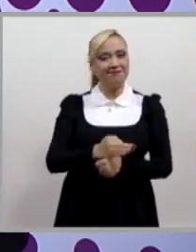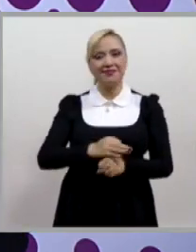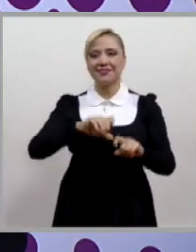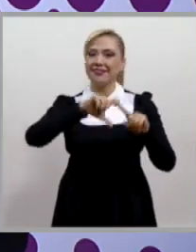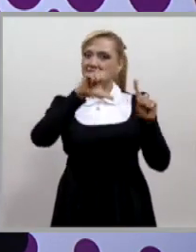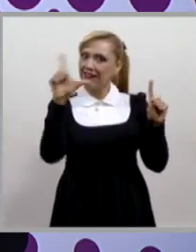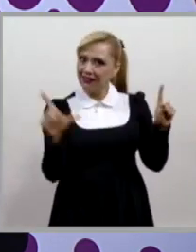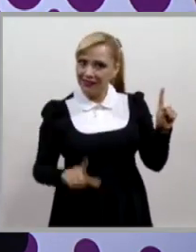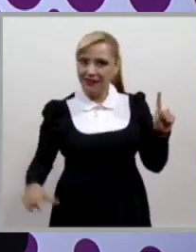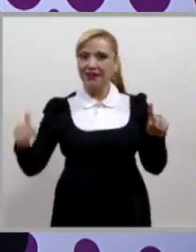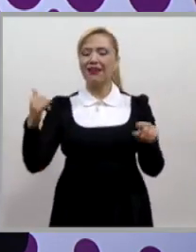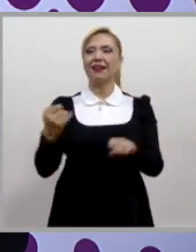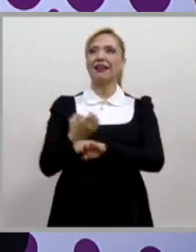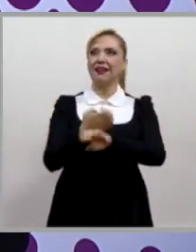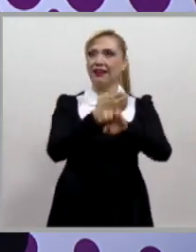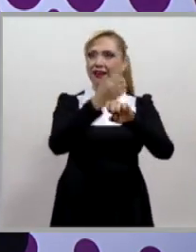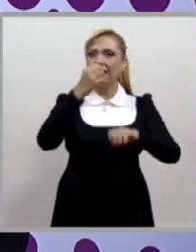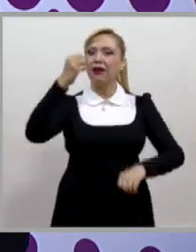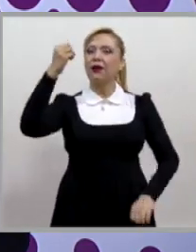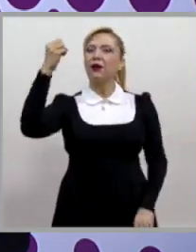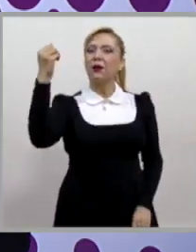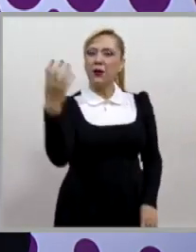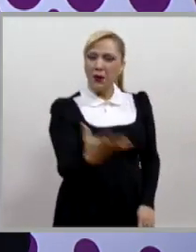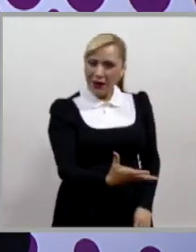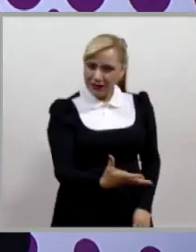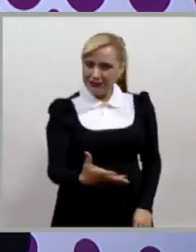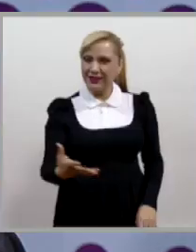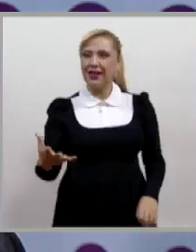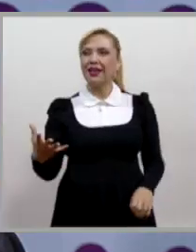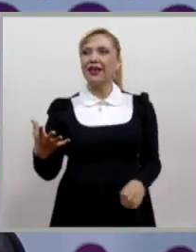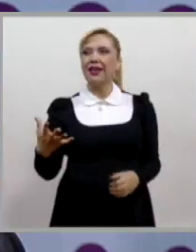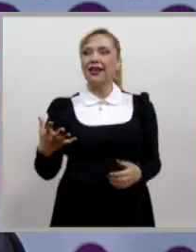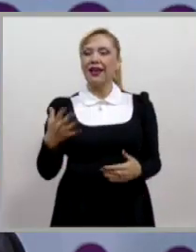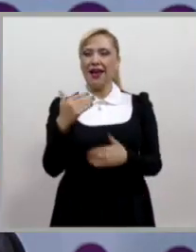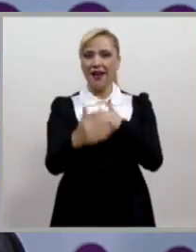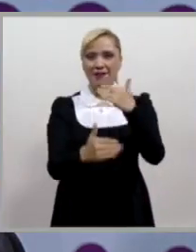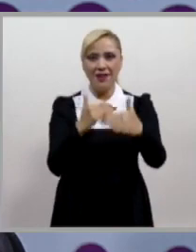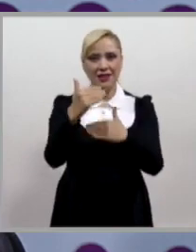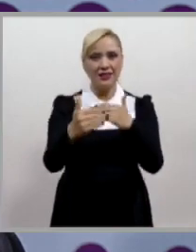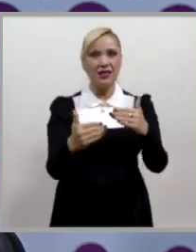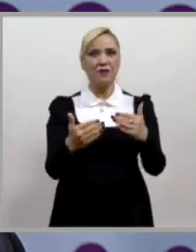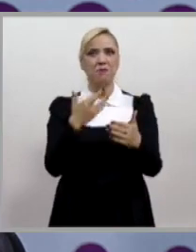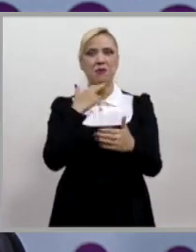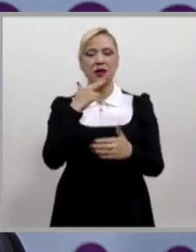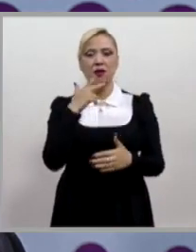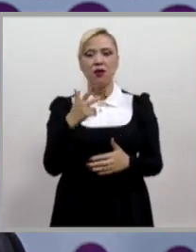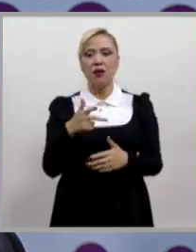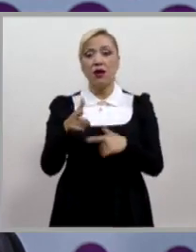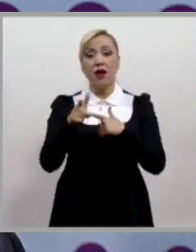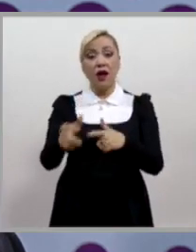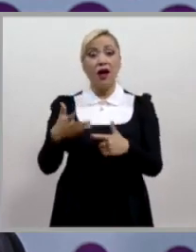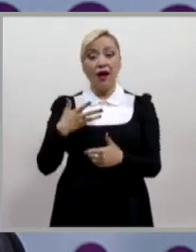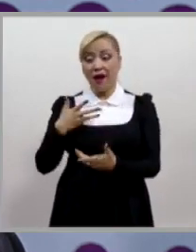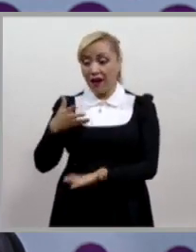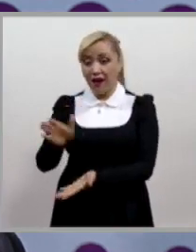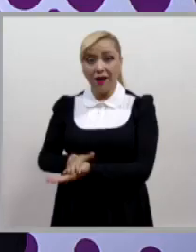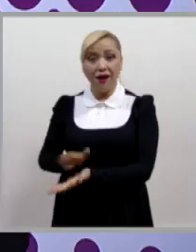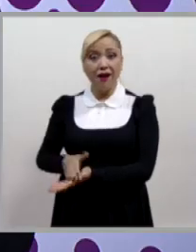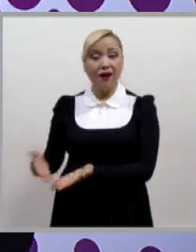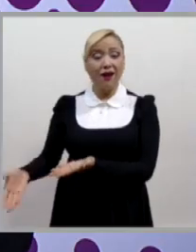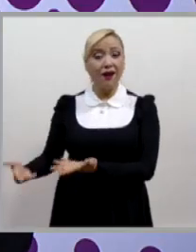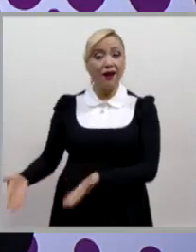ha habido muchísimos avances, seguimos teniendo softwares. O sea, alguien tiene que instalarlos cuando podrían ser programas que